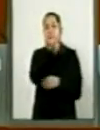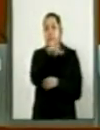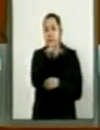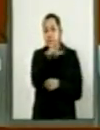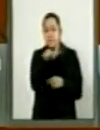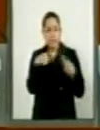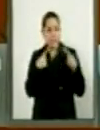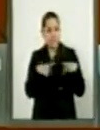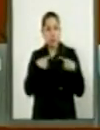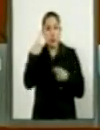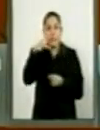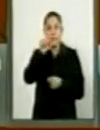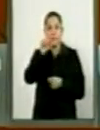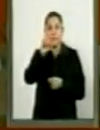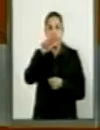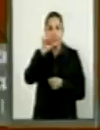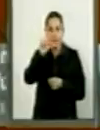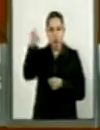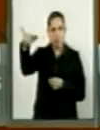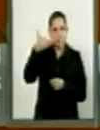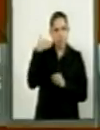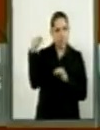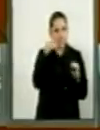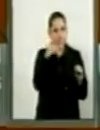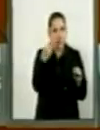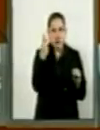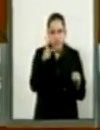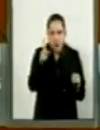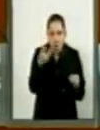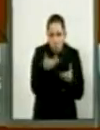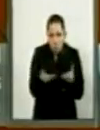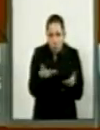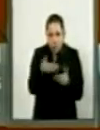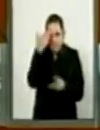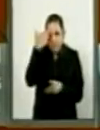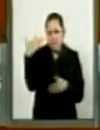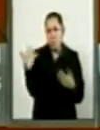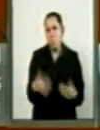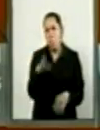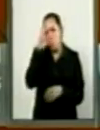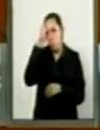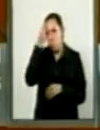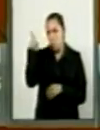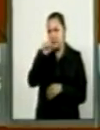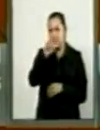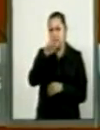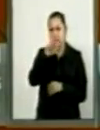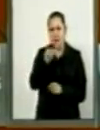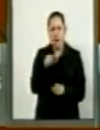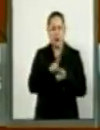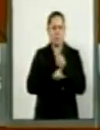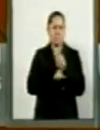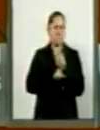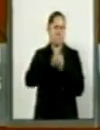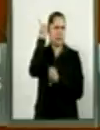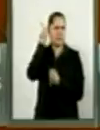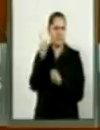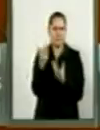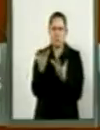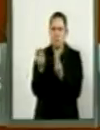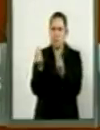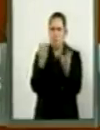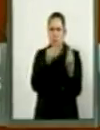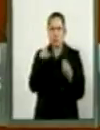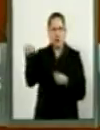de origen sirio, siendo una de las tragedias más importantes en este siglo que han tenido el reconocimiento de la